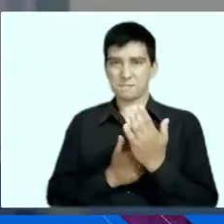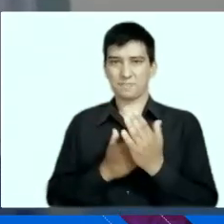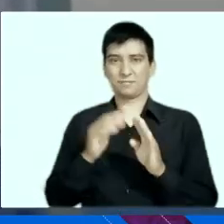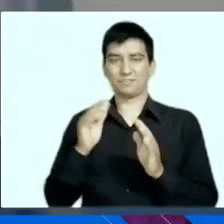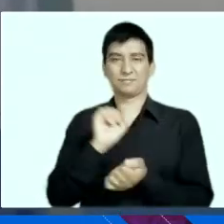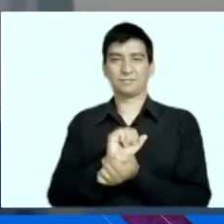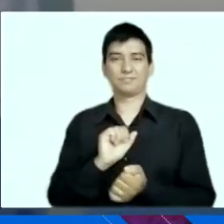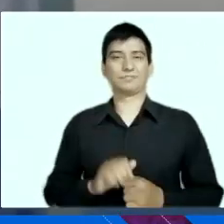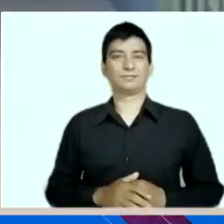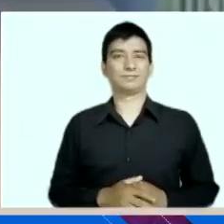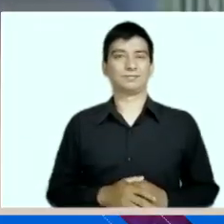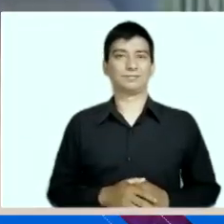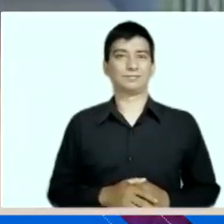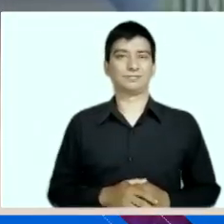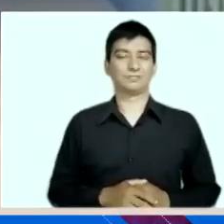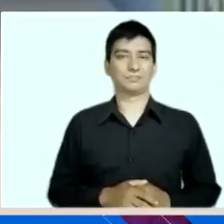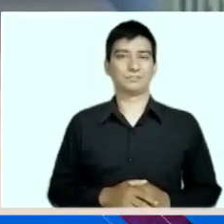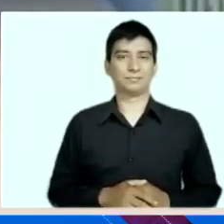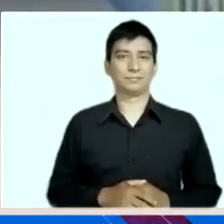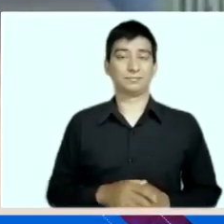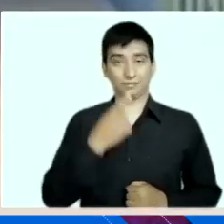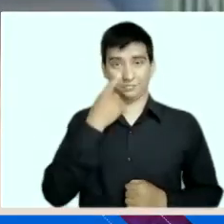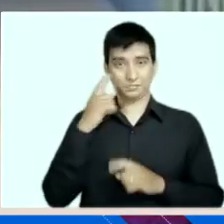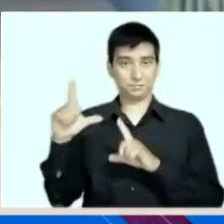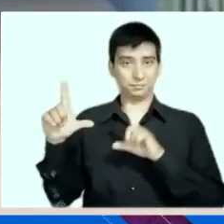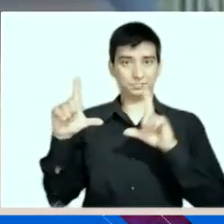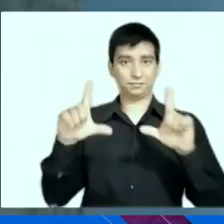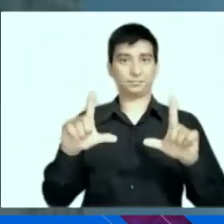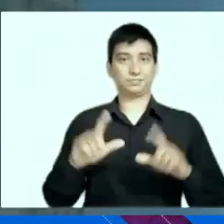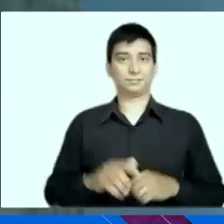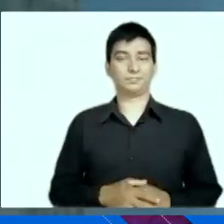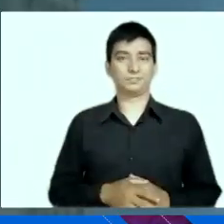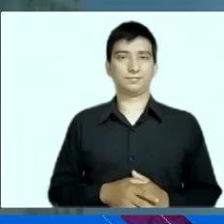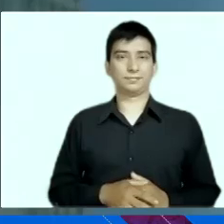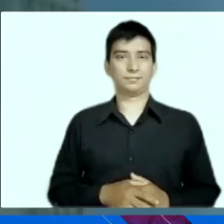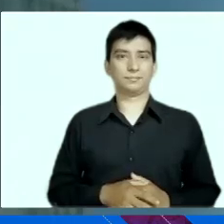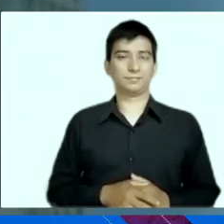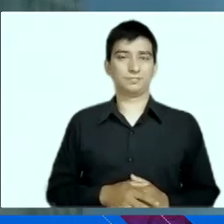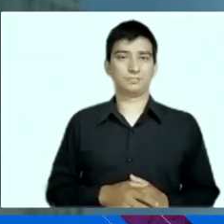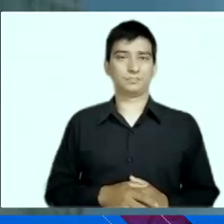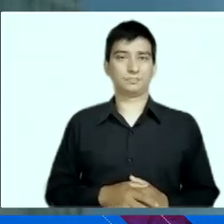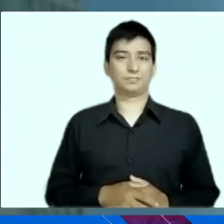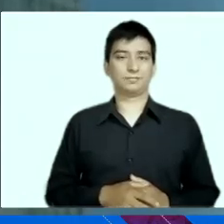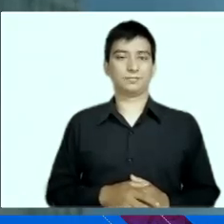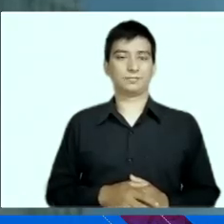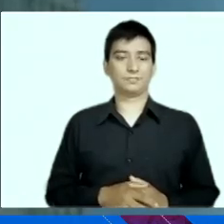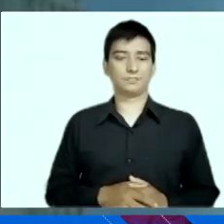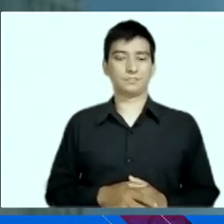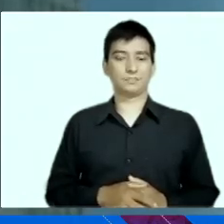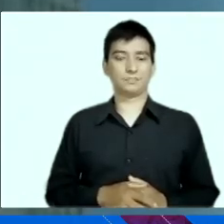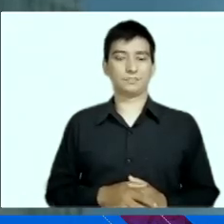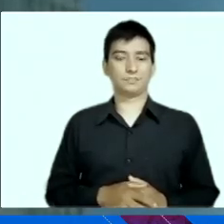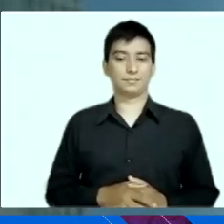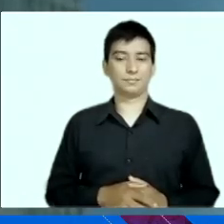Mi nombre es Adolfo Trote, tengo 51 años de edad, estoy condenado a